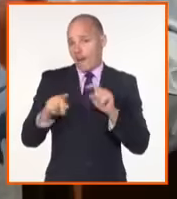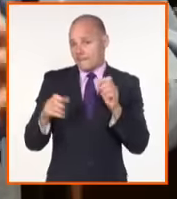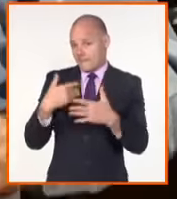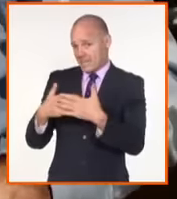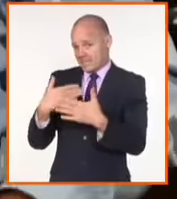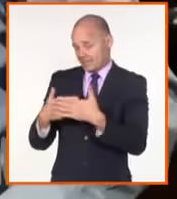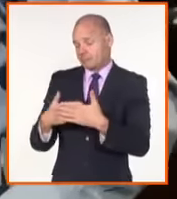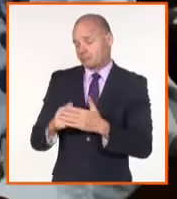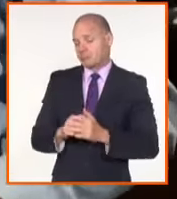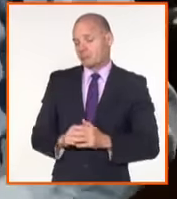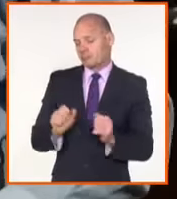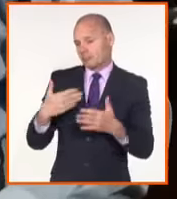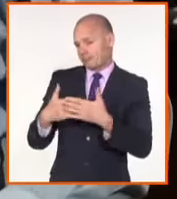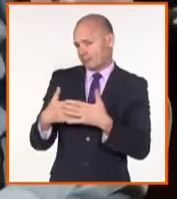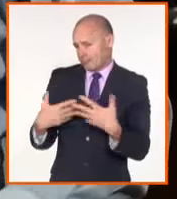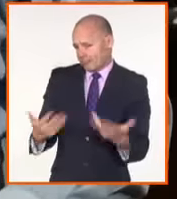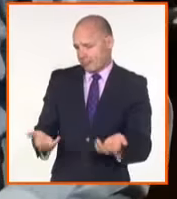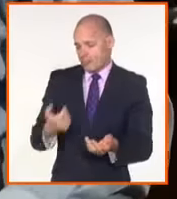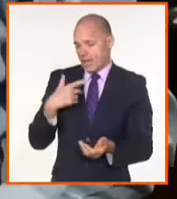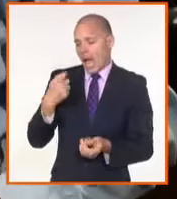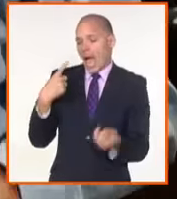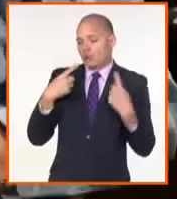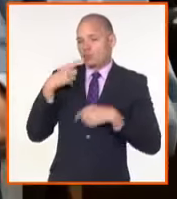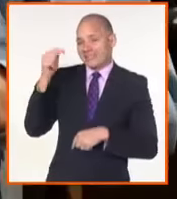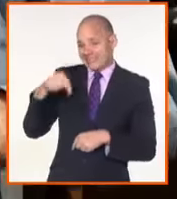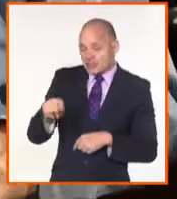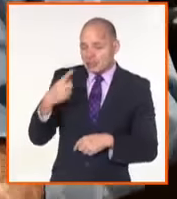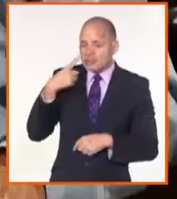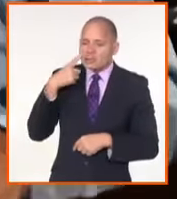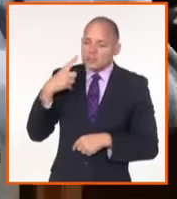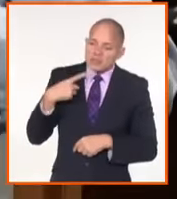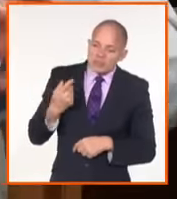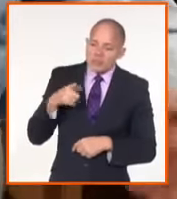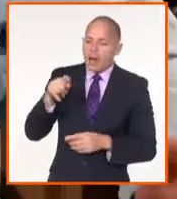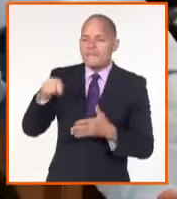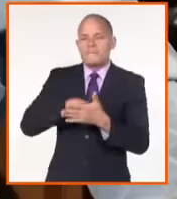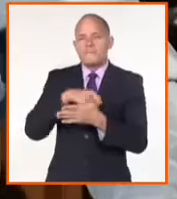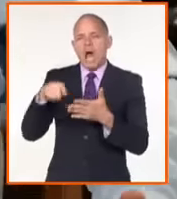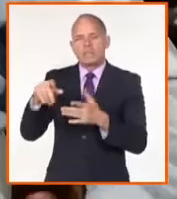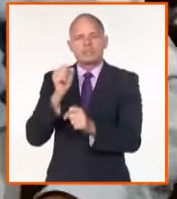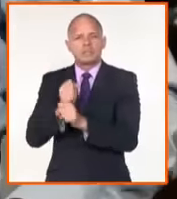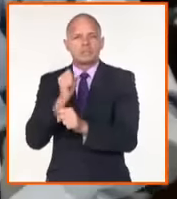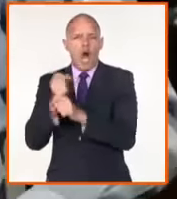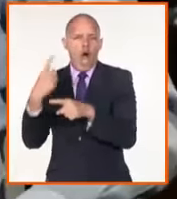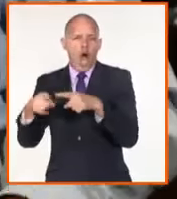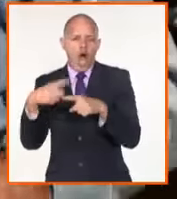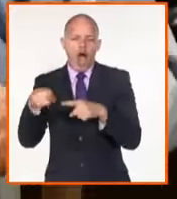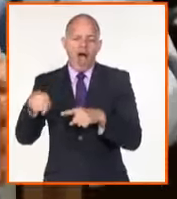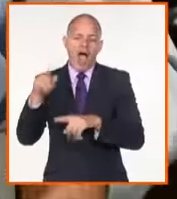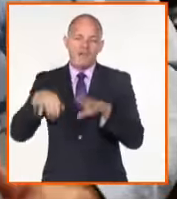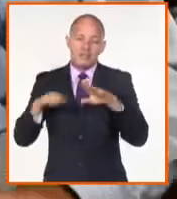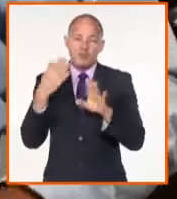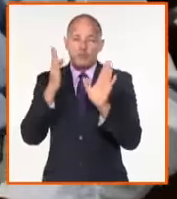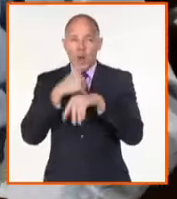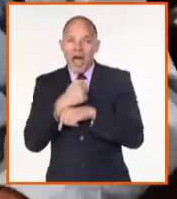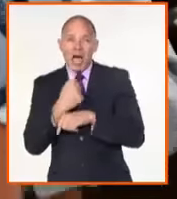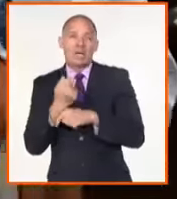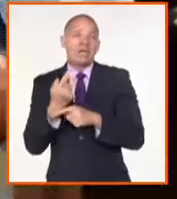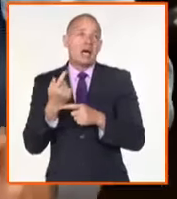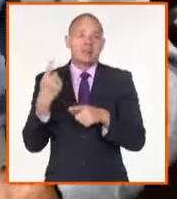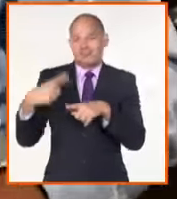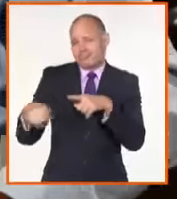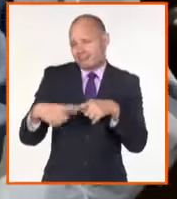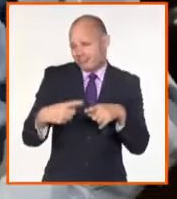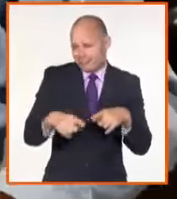no tenga todas las condiciones para cumplir con sus principales funciones, pero tiene otras cosas que puede hacer y a las que se puede